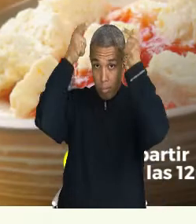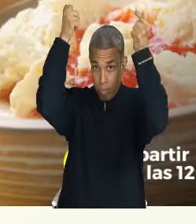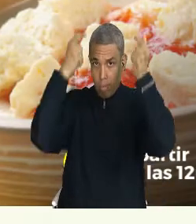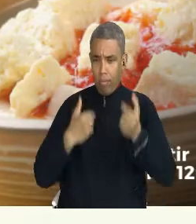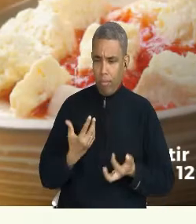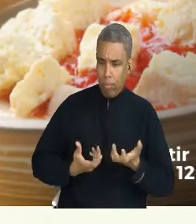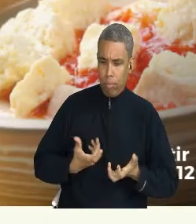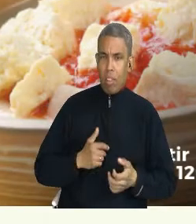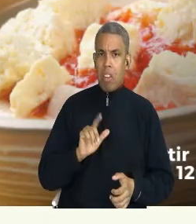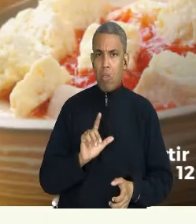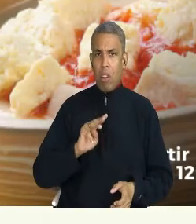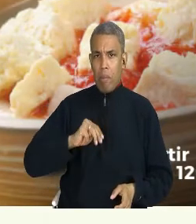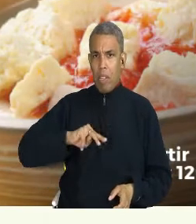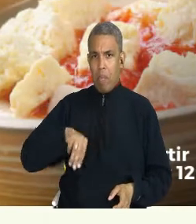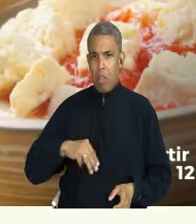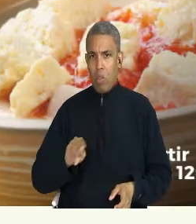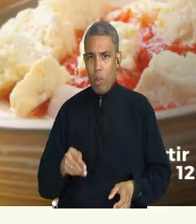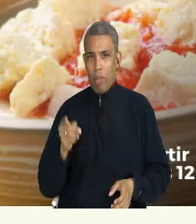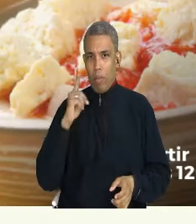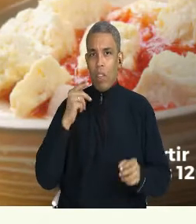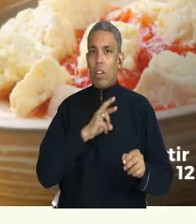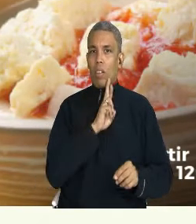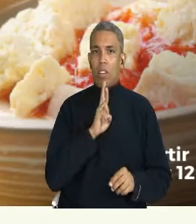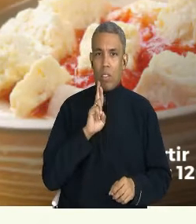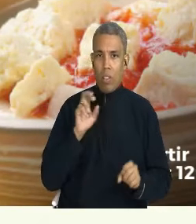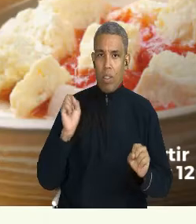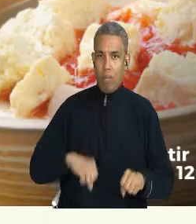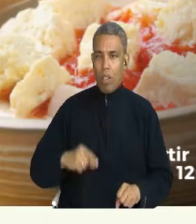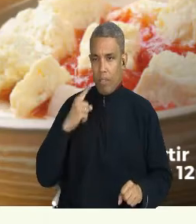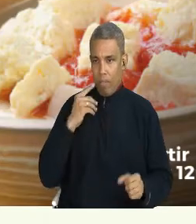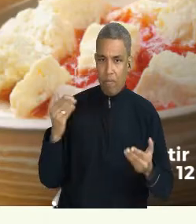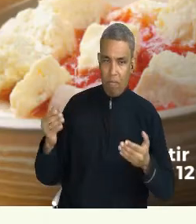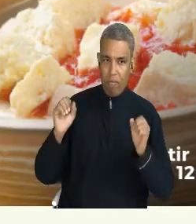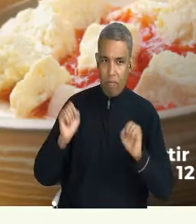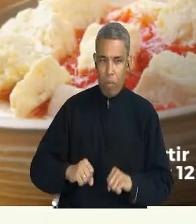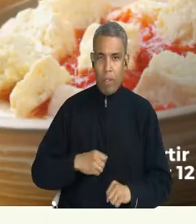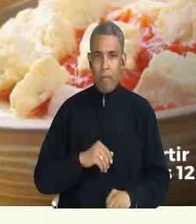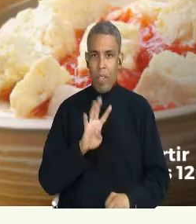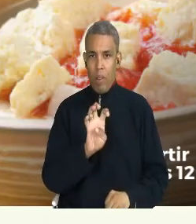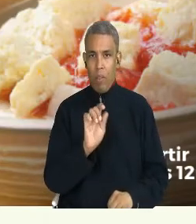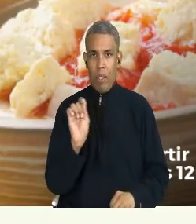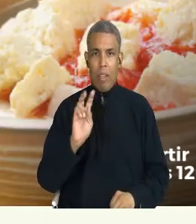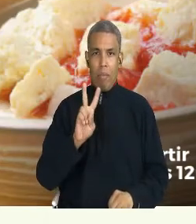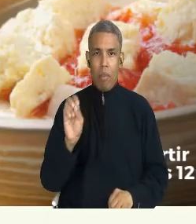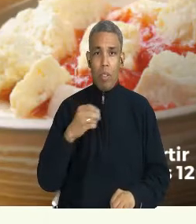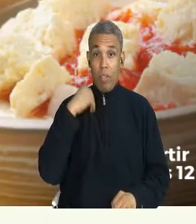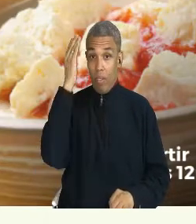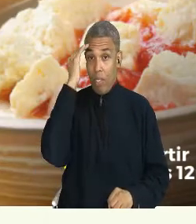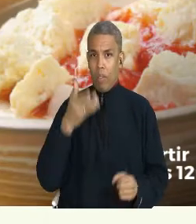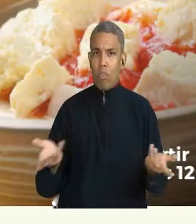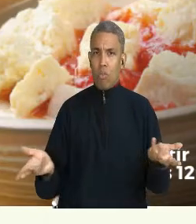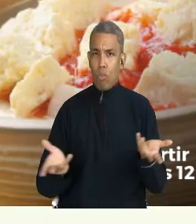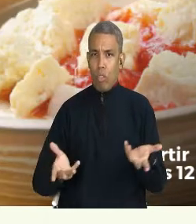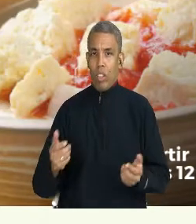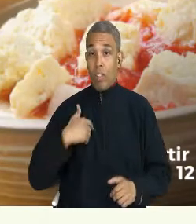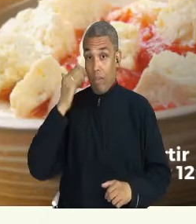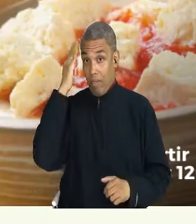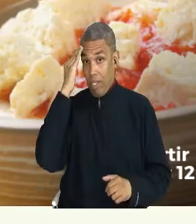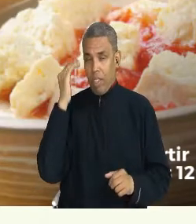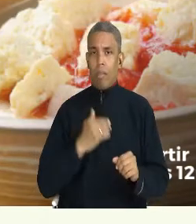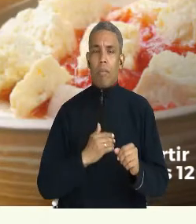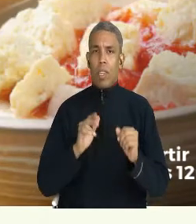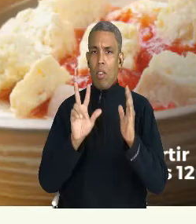lunes a lunes la mejor comida gourmet en Barranca Bermeja, por supuesto con el restaurante 920 Gourmet, ya saben, ubicados en el Hotel Barranca Bermeja Plaza.